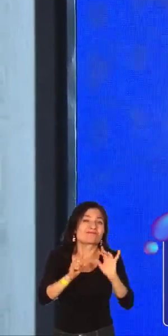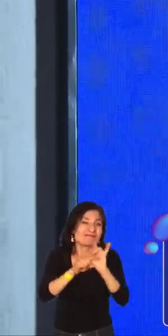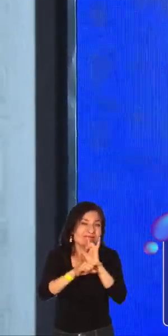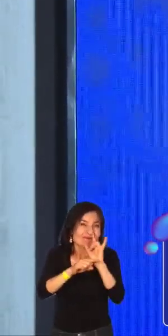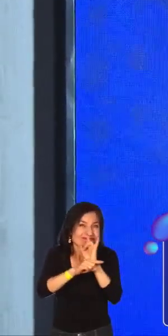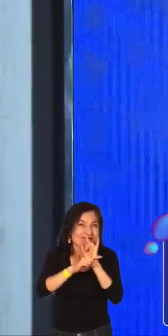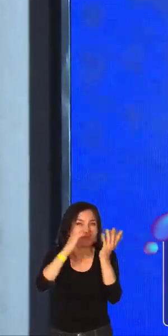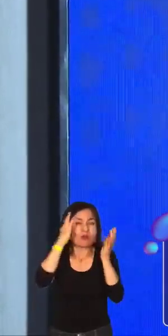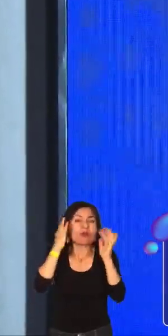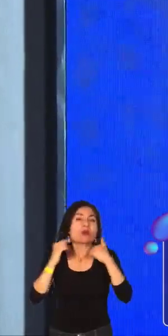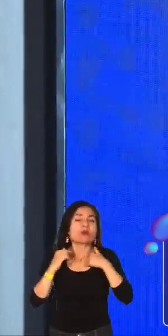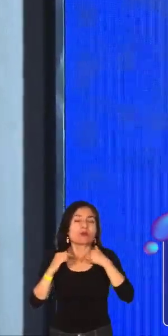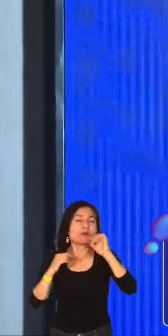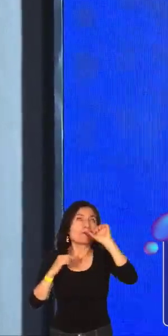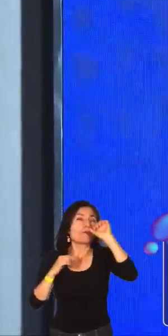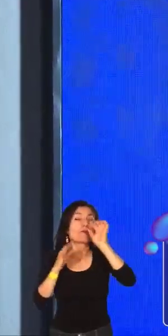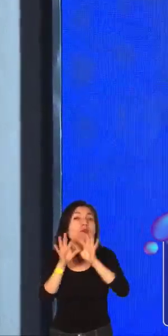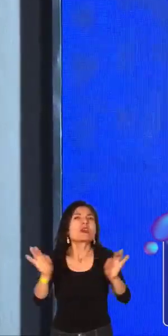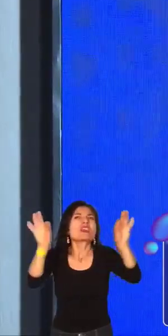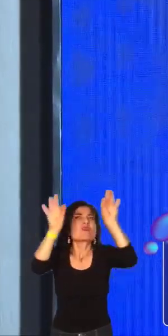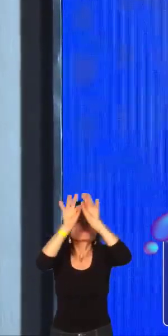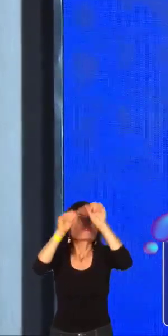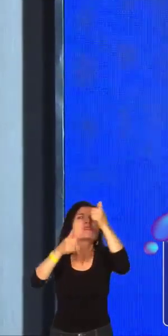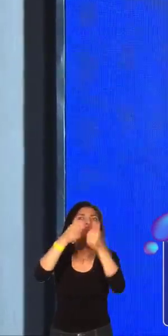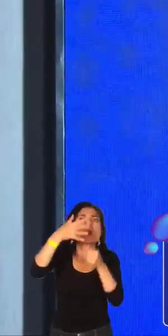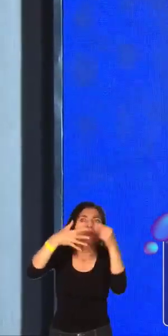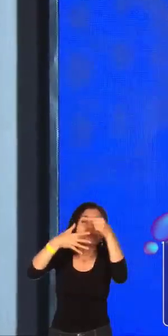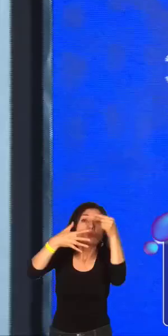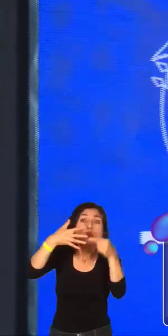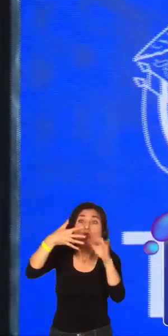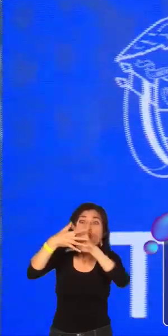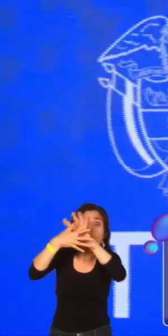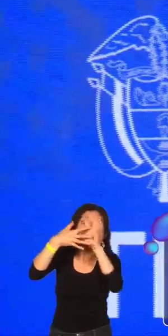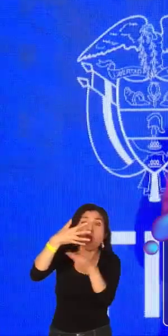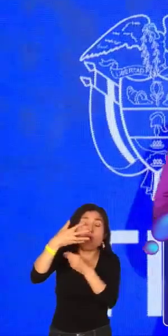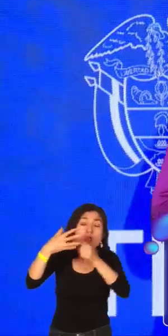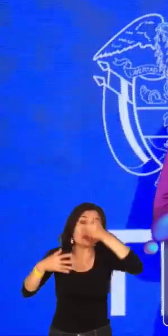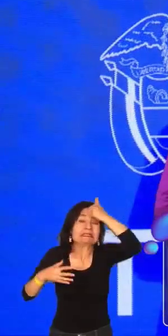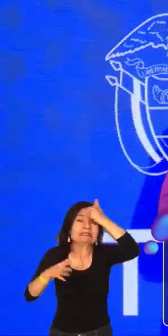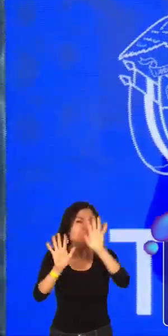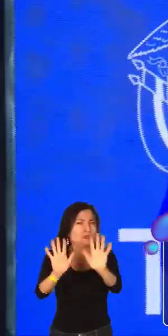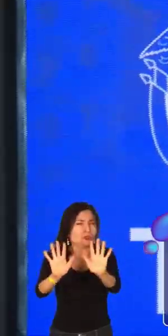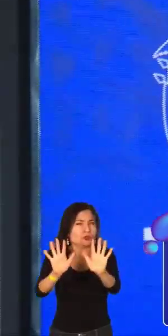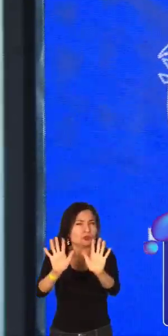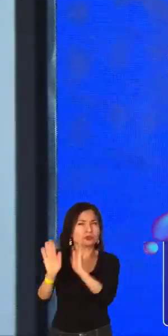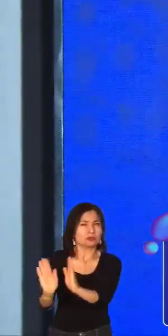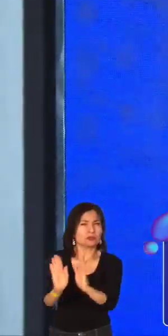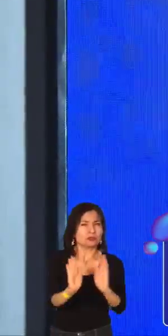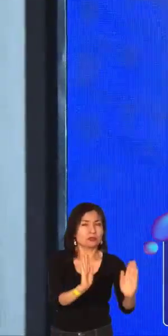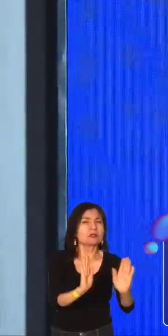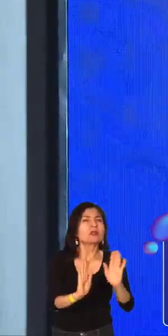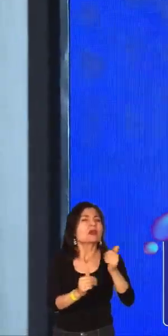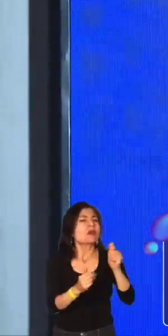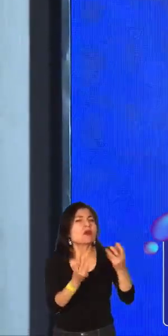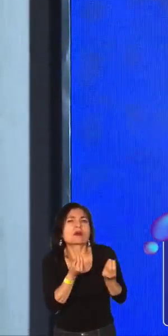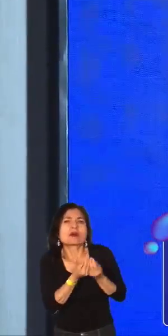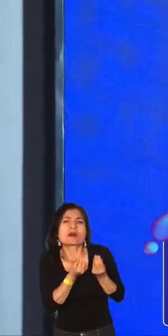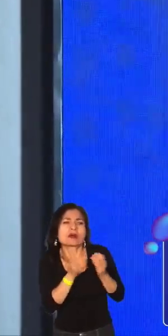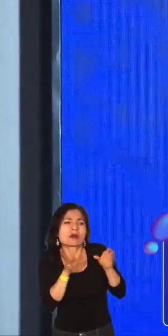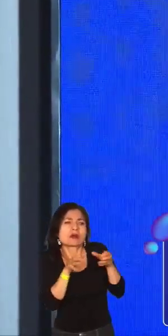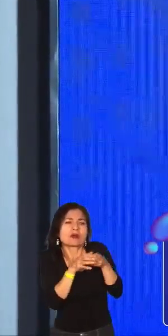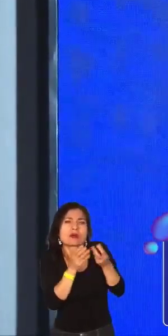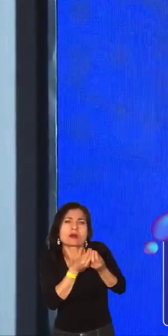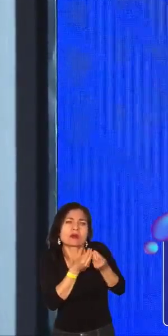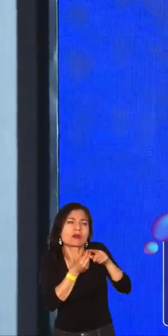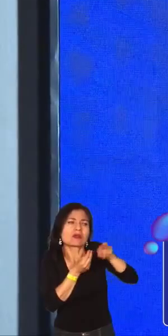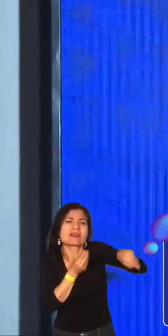Porque no puedo hacerlo todo a la vez, ni tiene sentido hacerlo todo a la vez. ¿Cuál es mi equipo? ¿Con quién cuento? hacia dónde